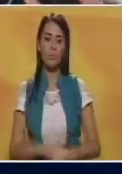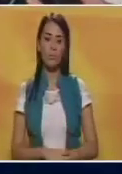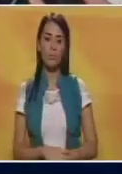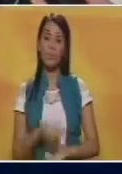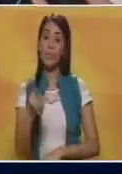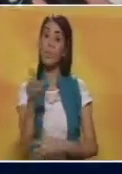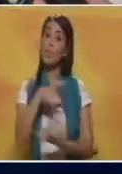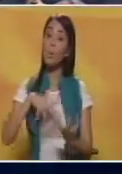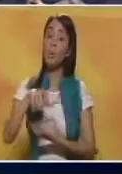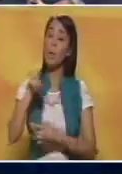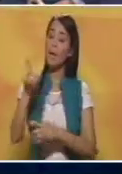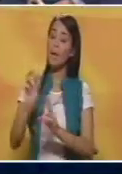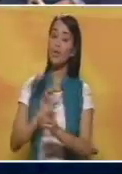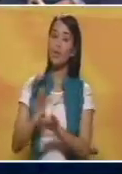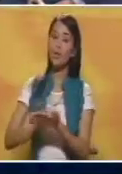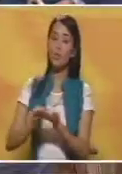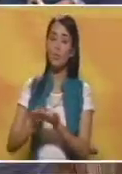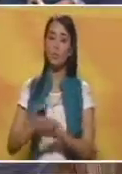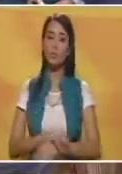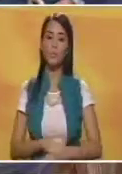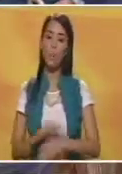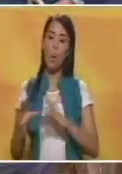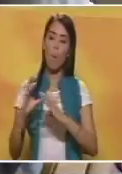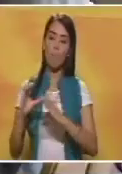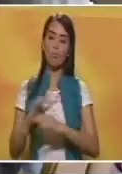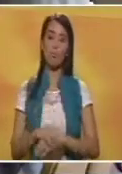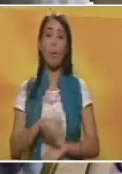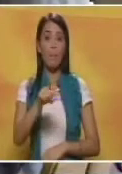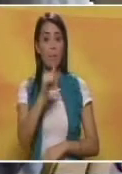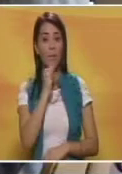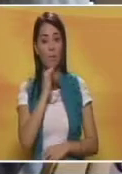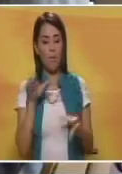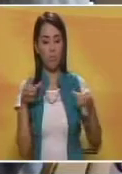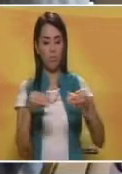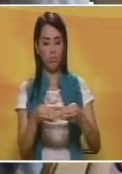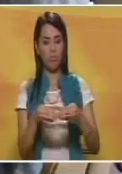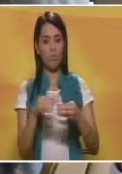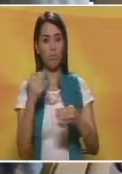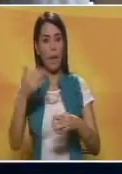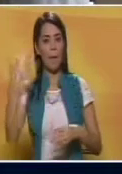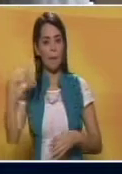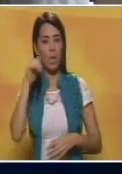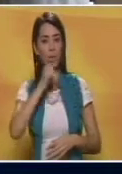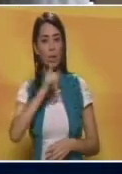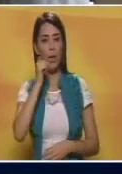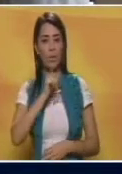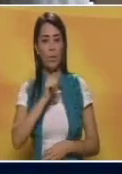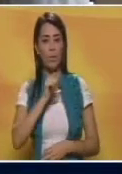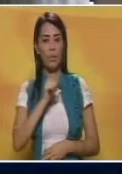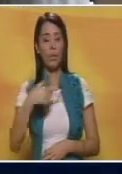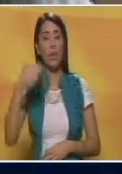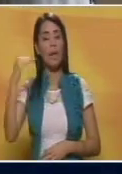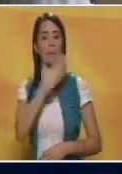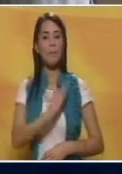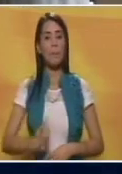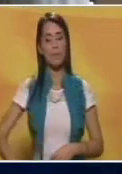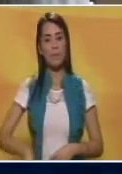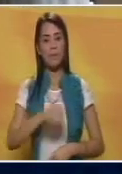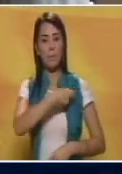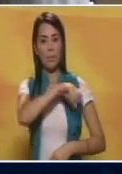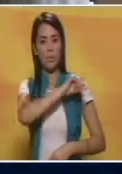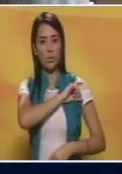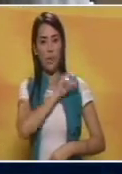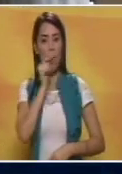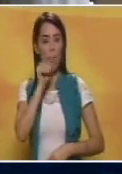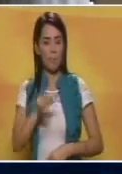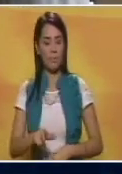problema que yo deben recordar timoteo zambrano aclaró que durante la reunión que sostuvo el pasado sábado con el ex presidente del gobierno español